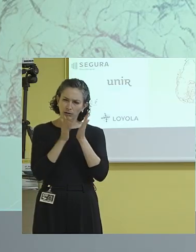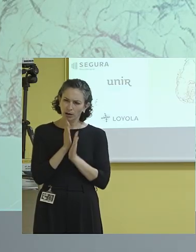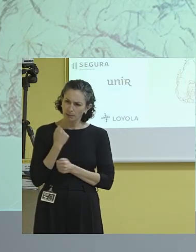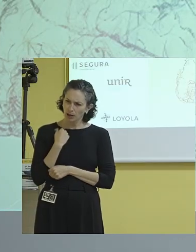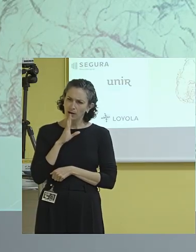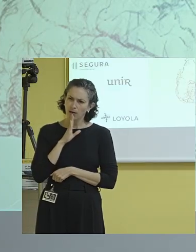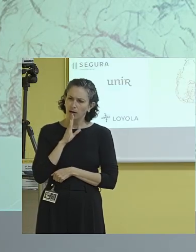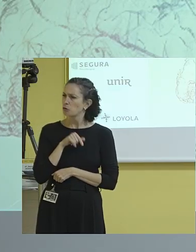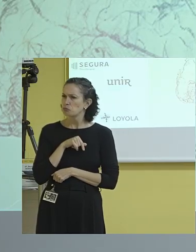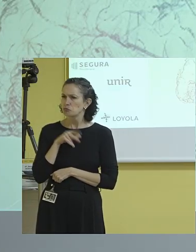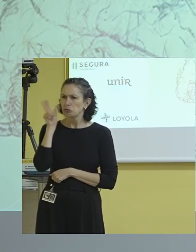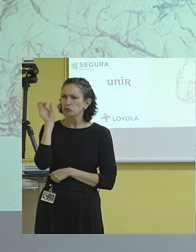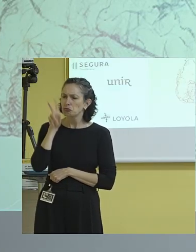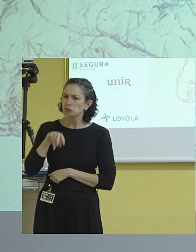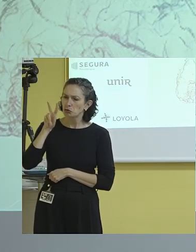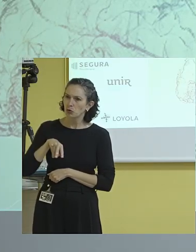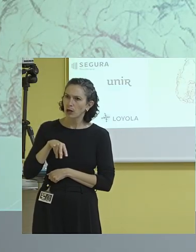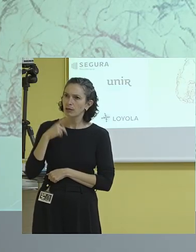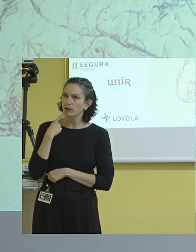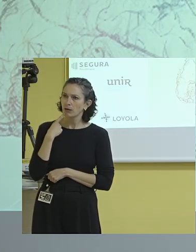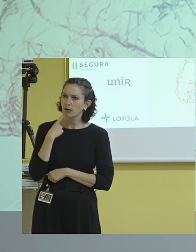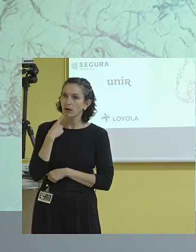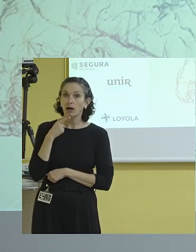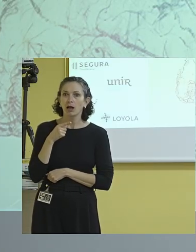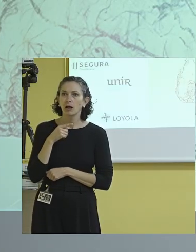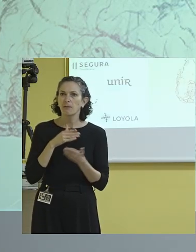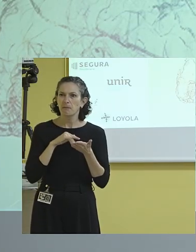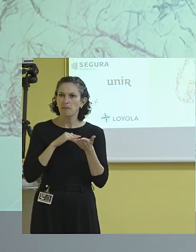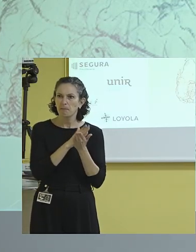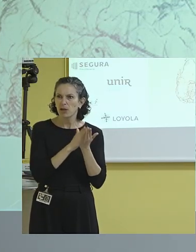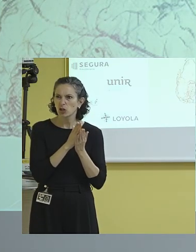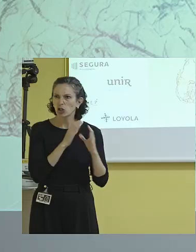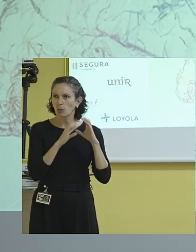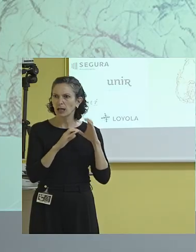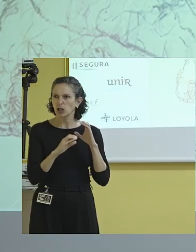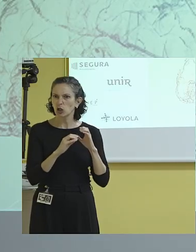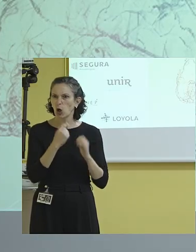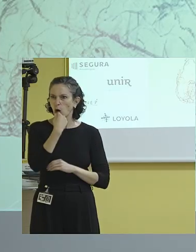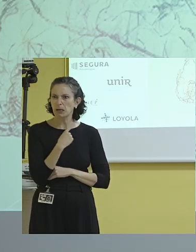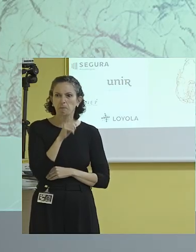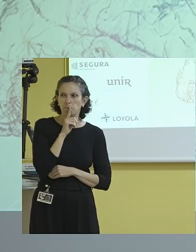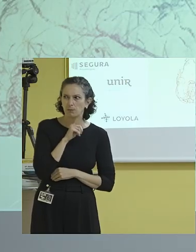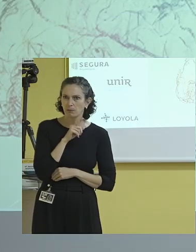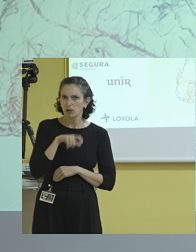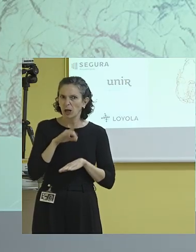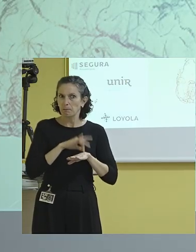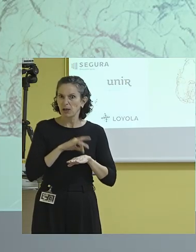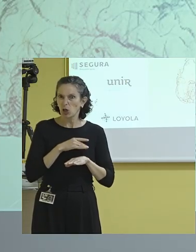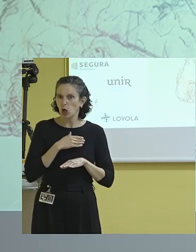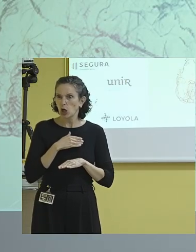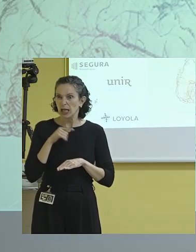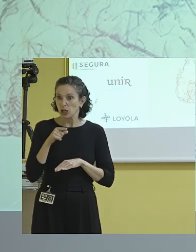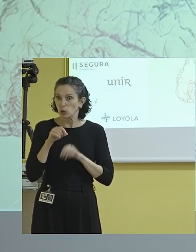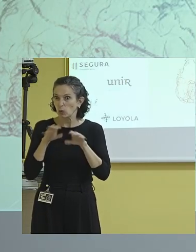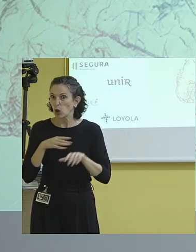escuchado. Ya solo falta que diga lo de, y me están silenciando los medios. Los médicos no quieren que sepáis esto, ¿vale? Porque si lo sabéis os